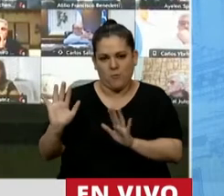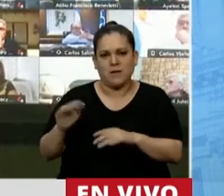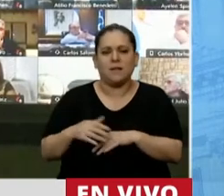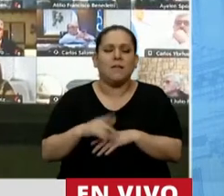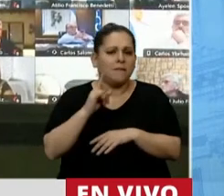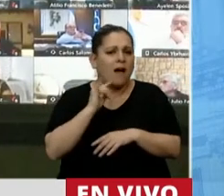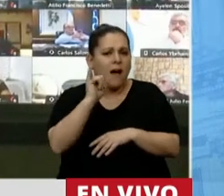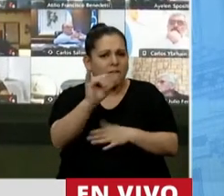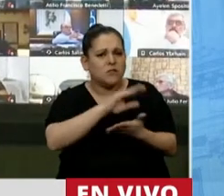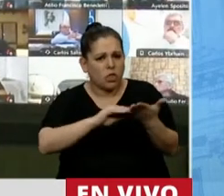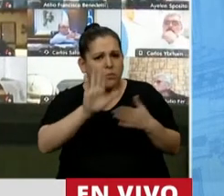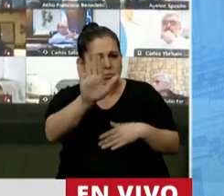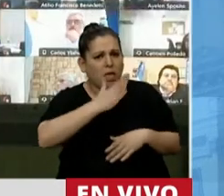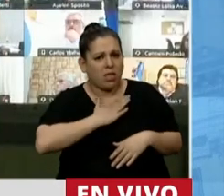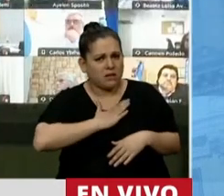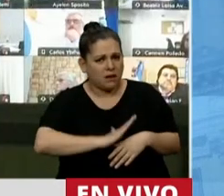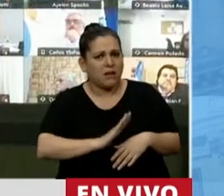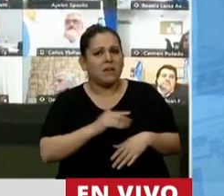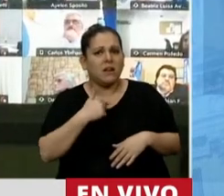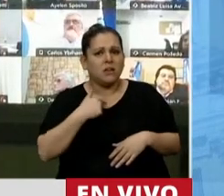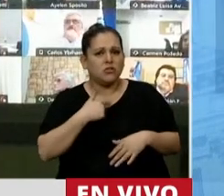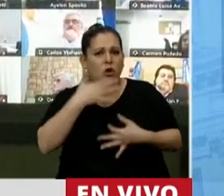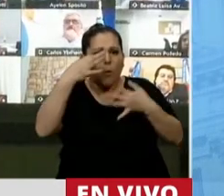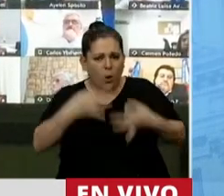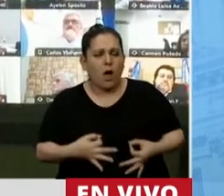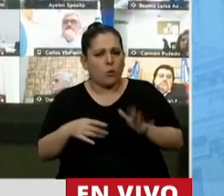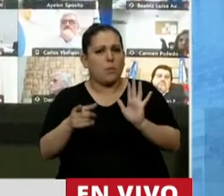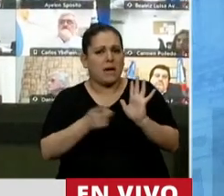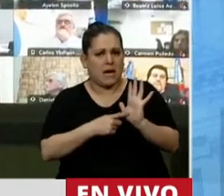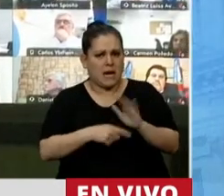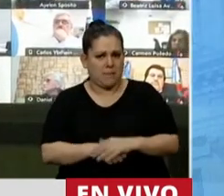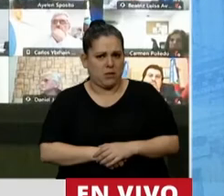tranquila, diputada, no voy a militar para no cumplir el reglamento.